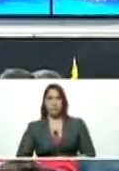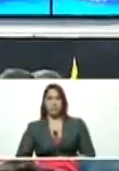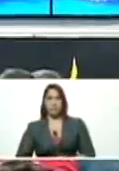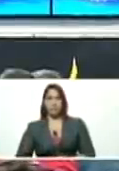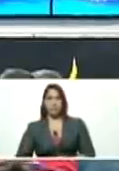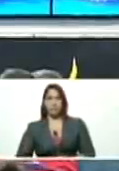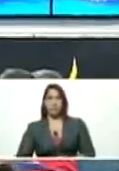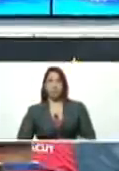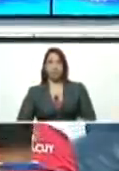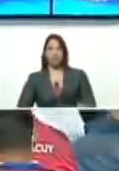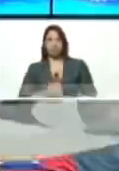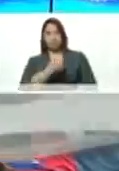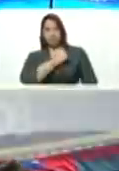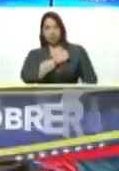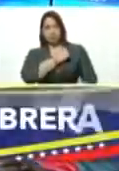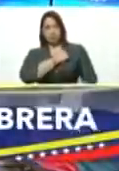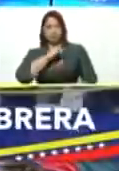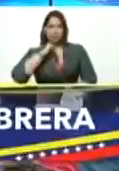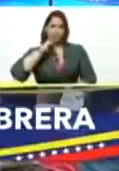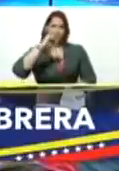cámara decimos